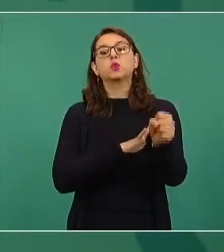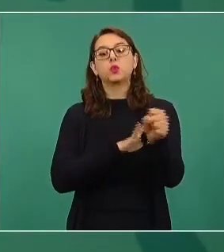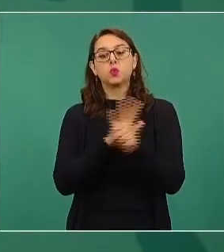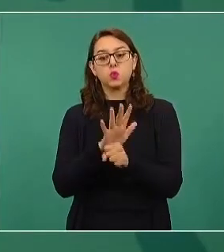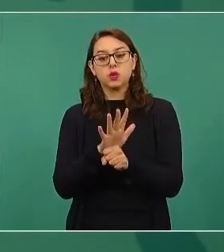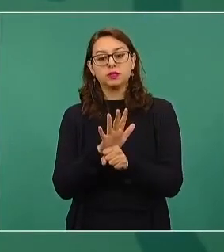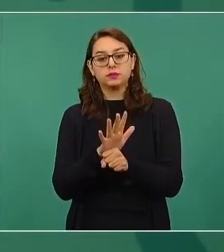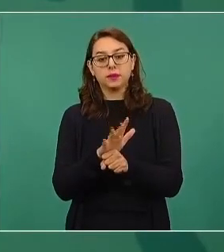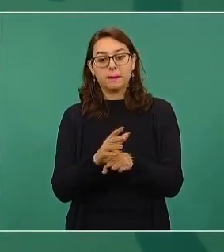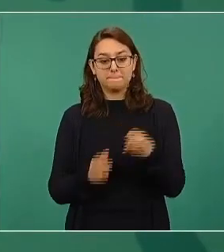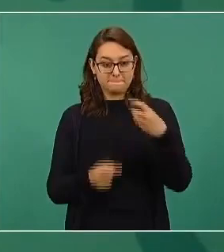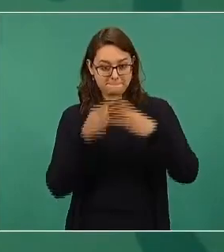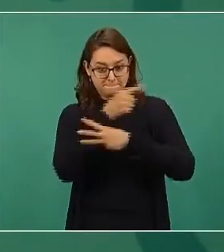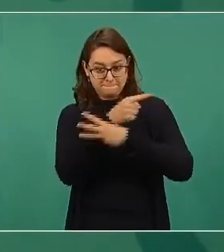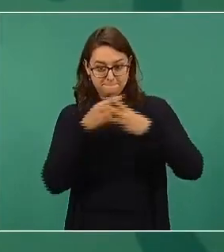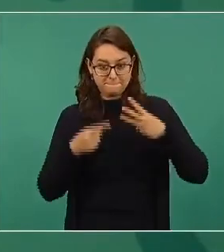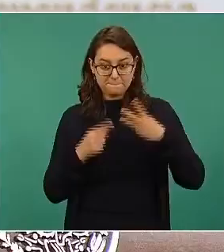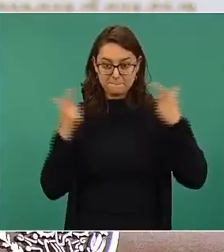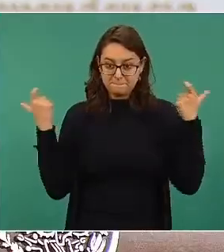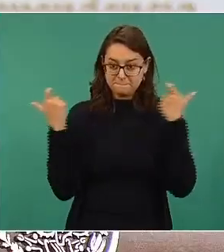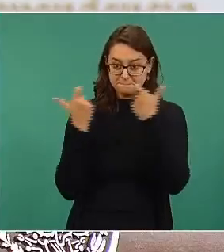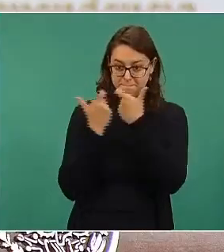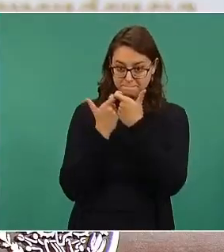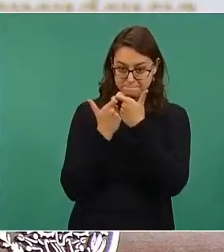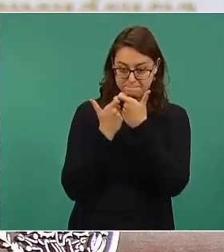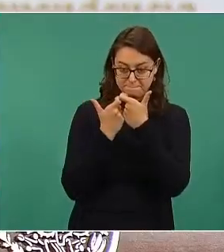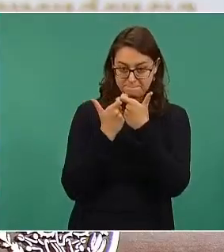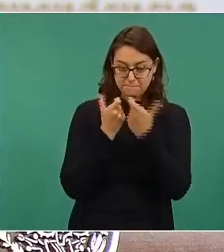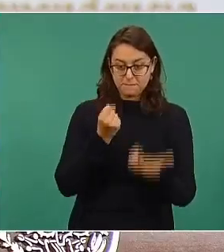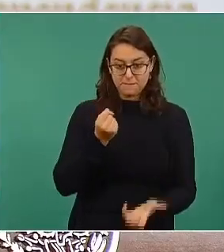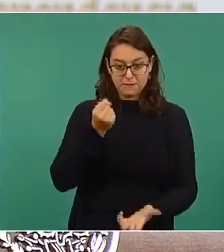3 fuentes de financiamiento,